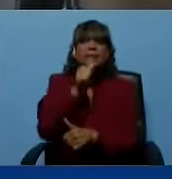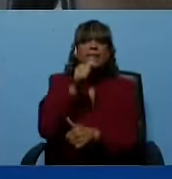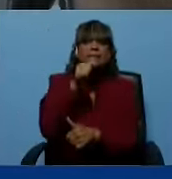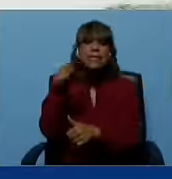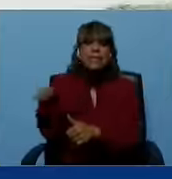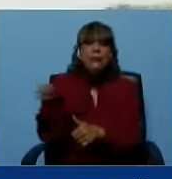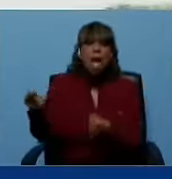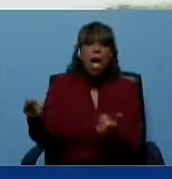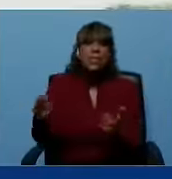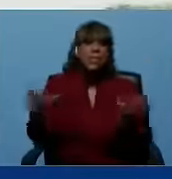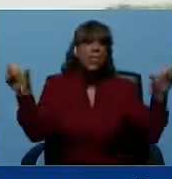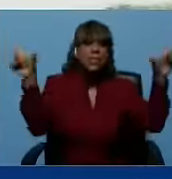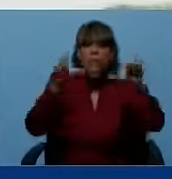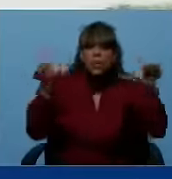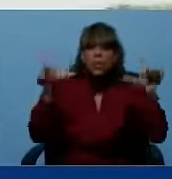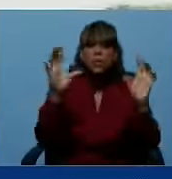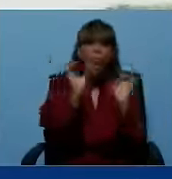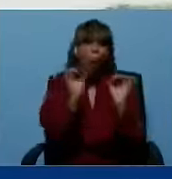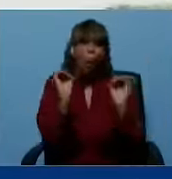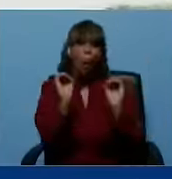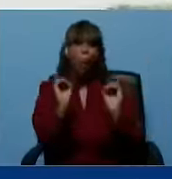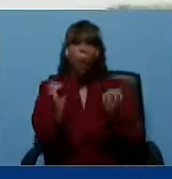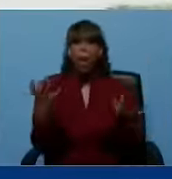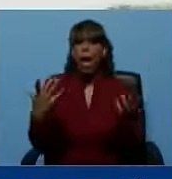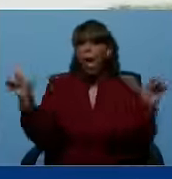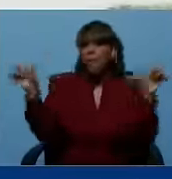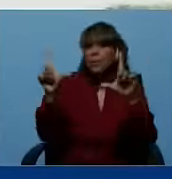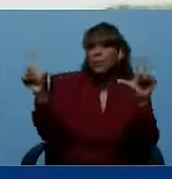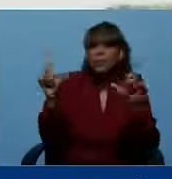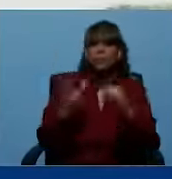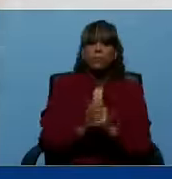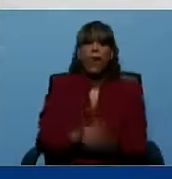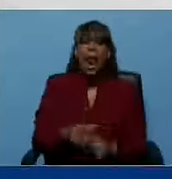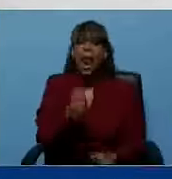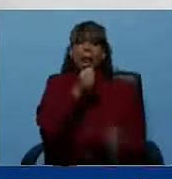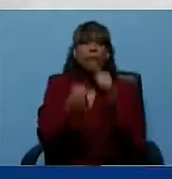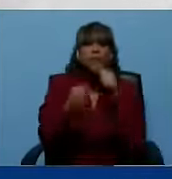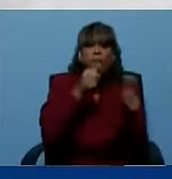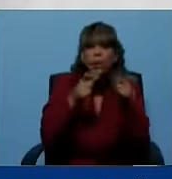Si sale por televisión en un programa en Venevisión, en el noticiero,